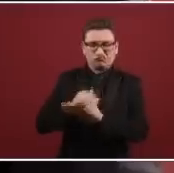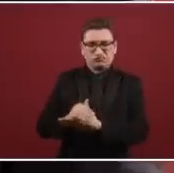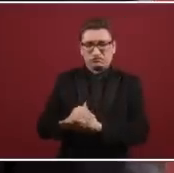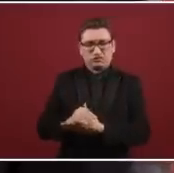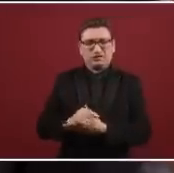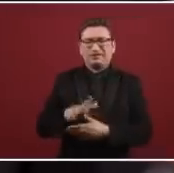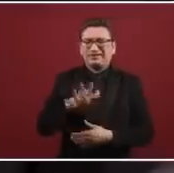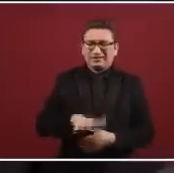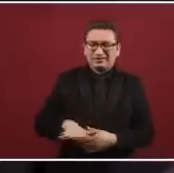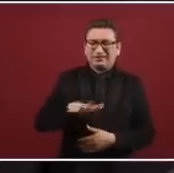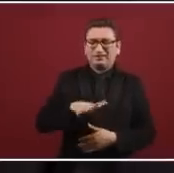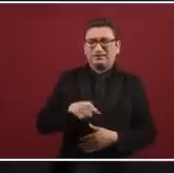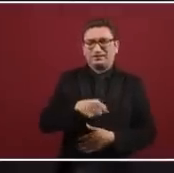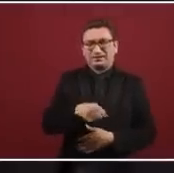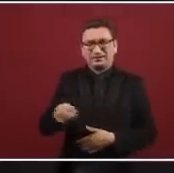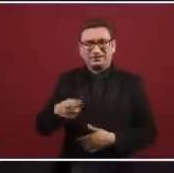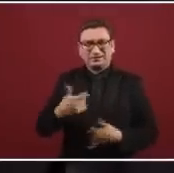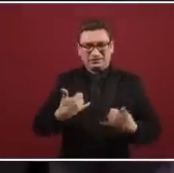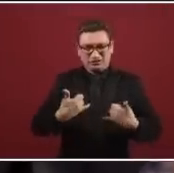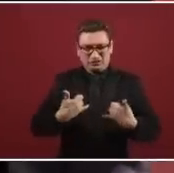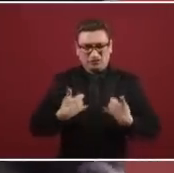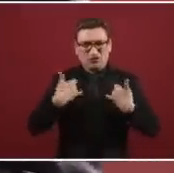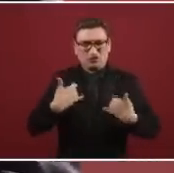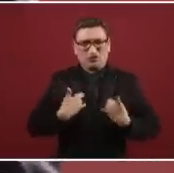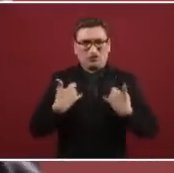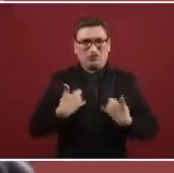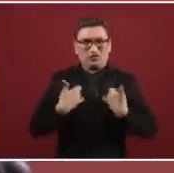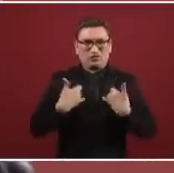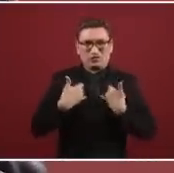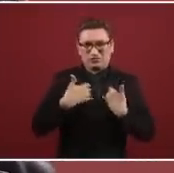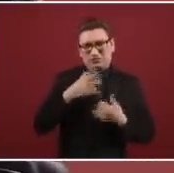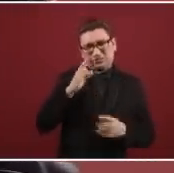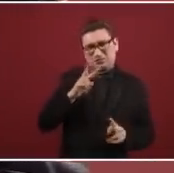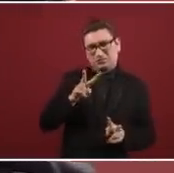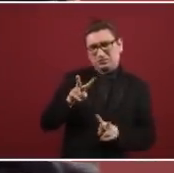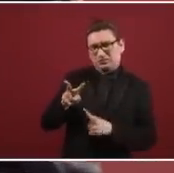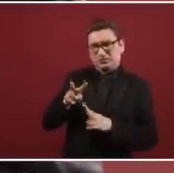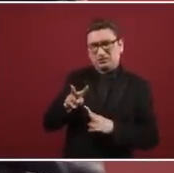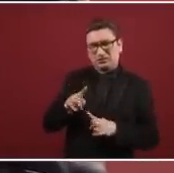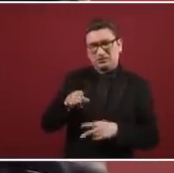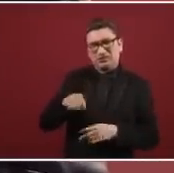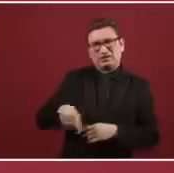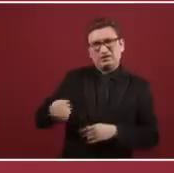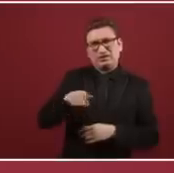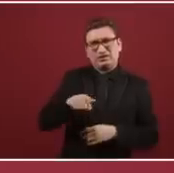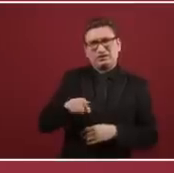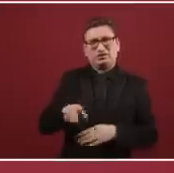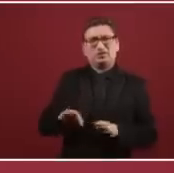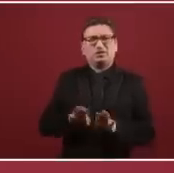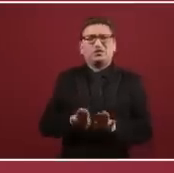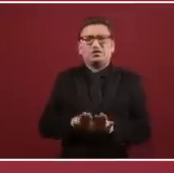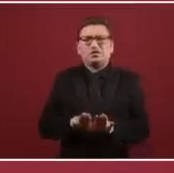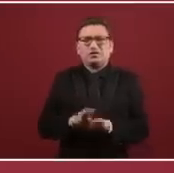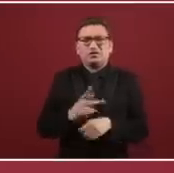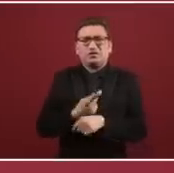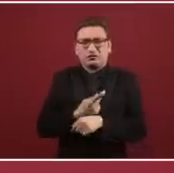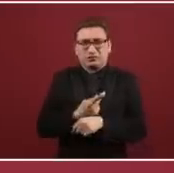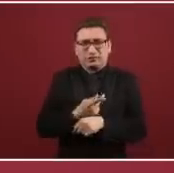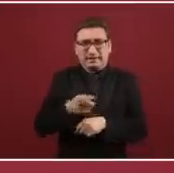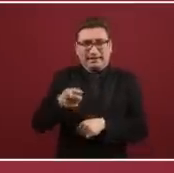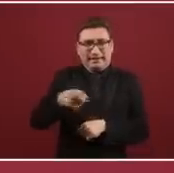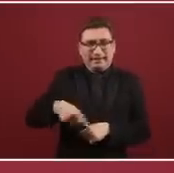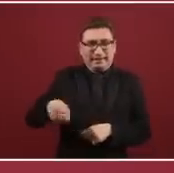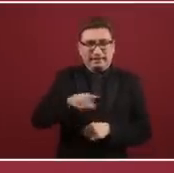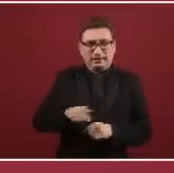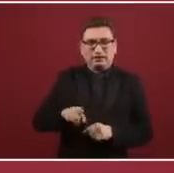Los jóvenes se convirtieron en un ejército de reserva para ser